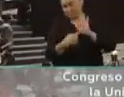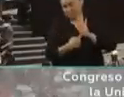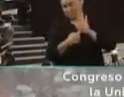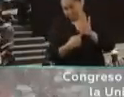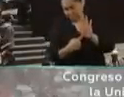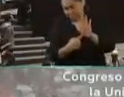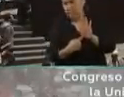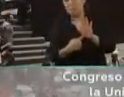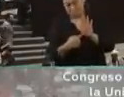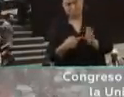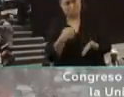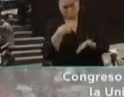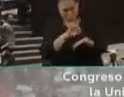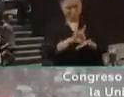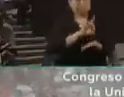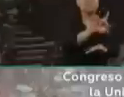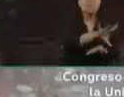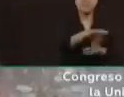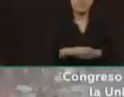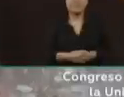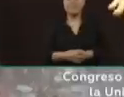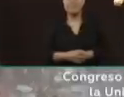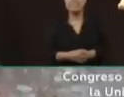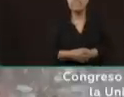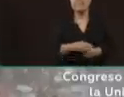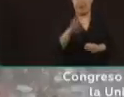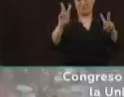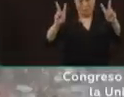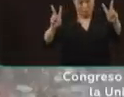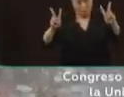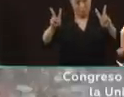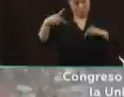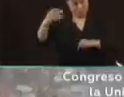te la voy a mandar. En el gobierno de Fox,